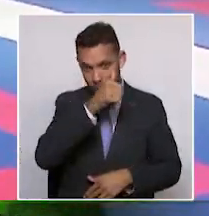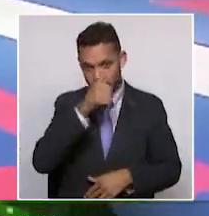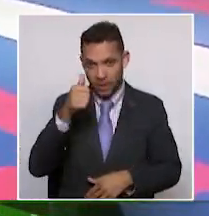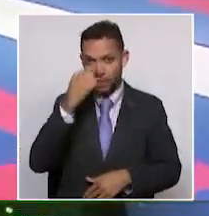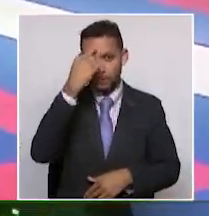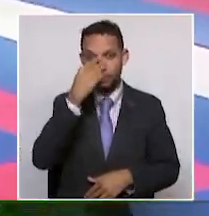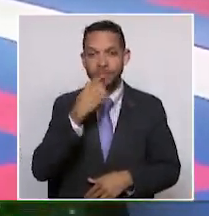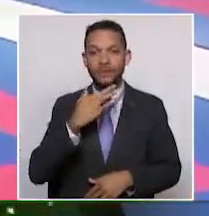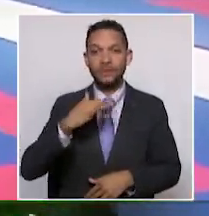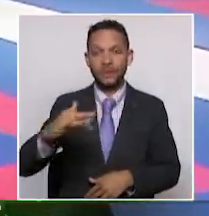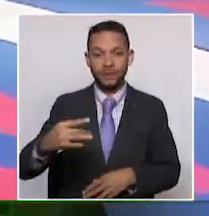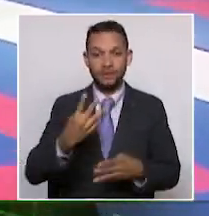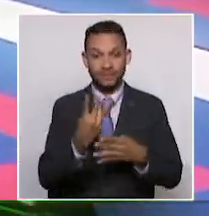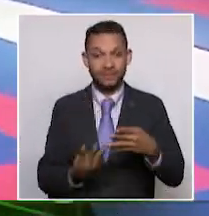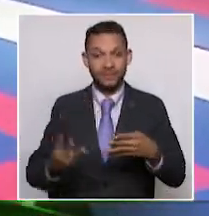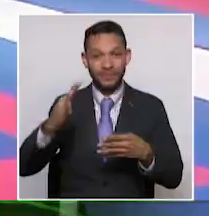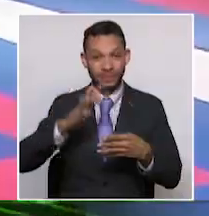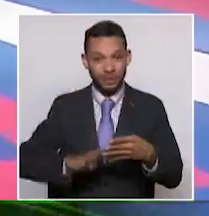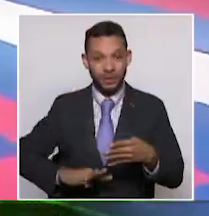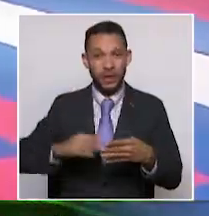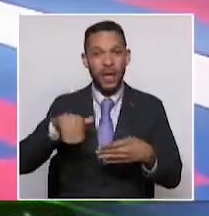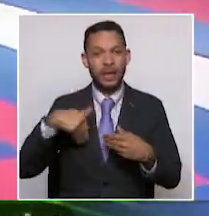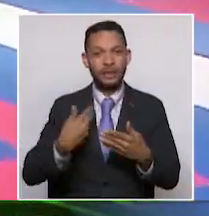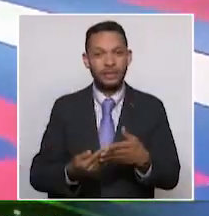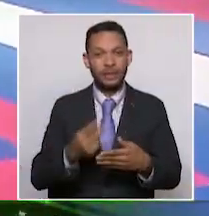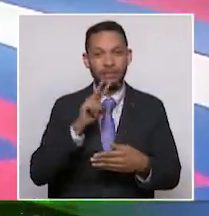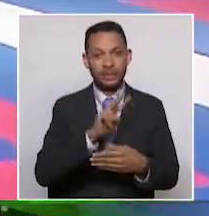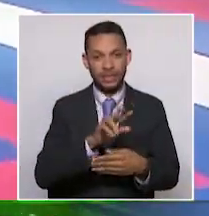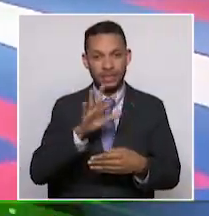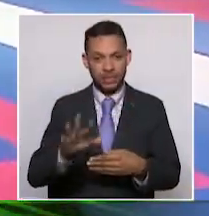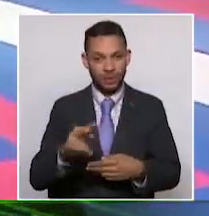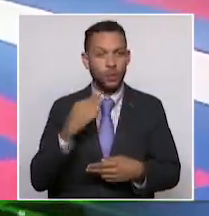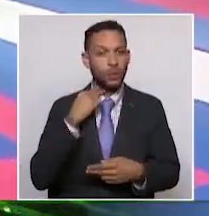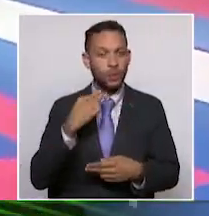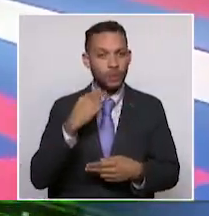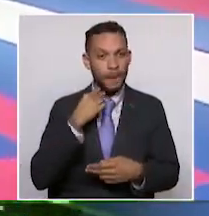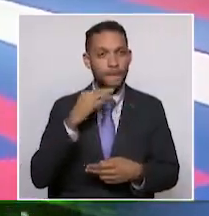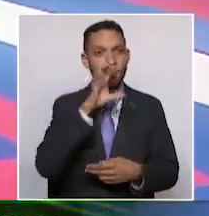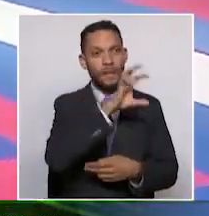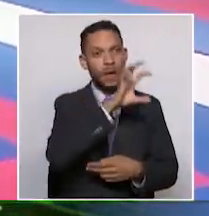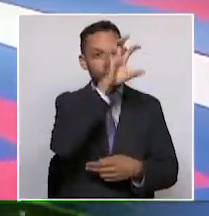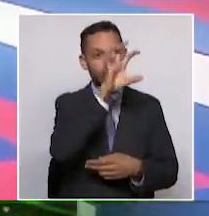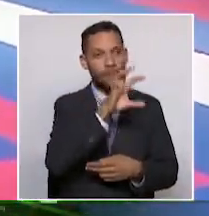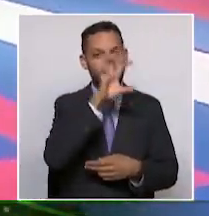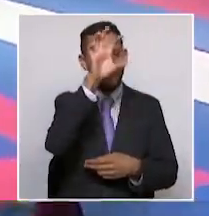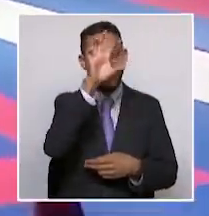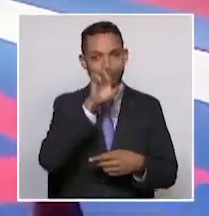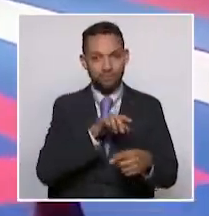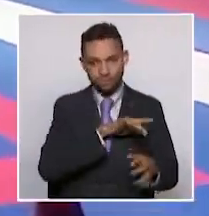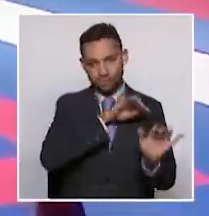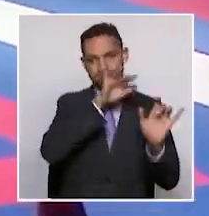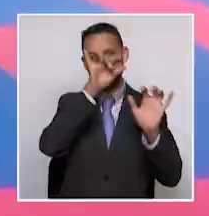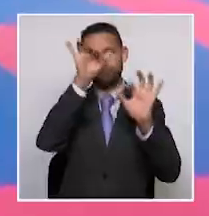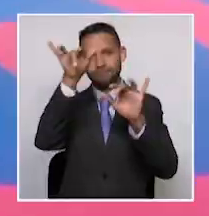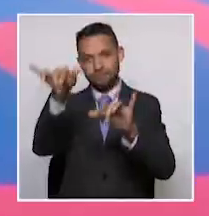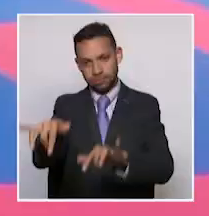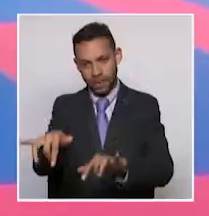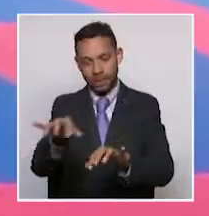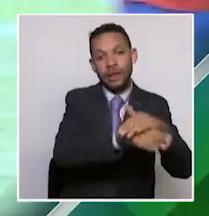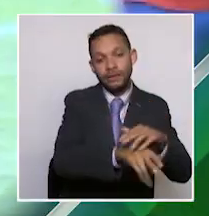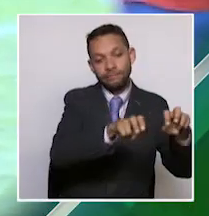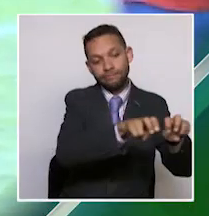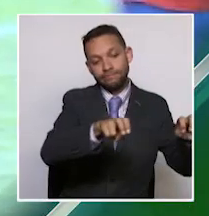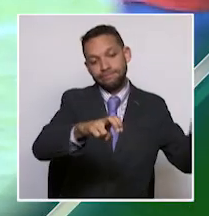Marta y el programa de competencias irá hasta el 25 del presente mes. 11 países buscarán la supremacía de las justas en la bahía más linda de